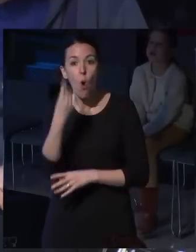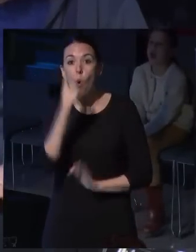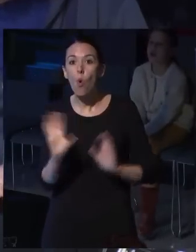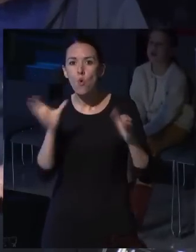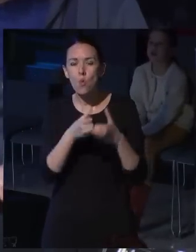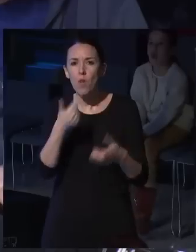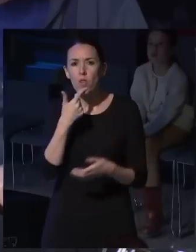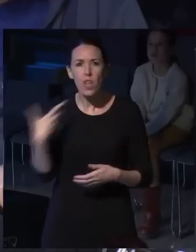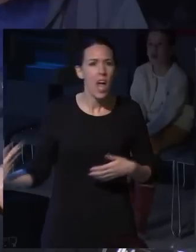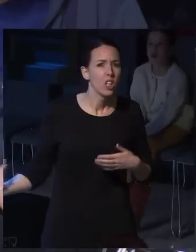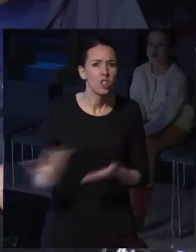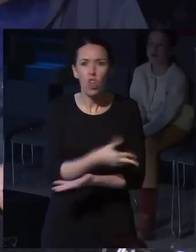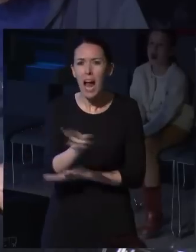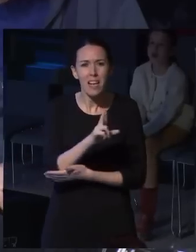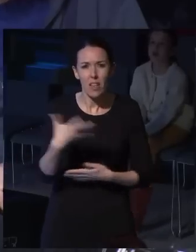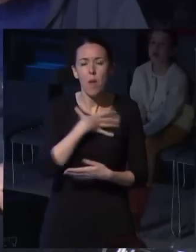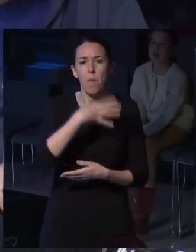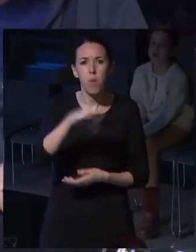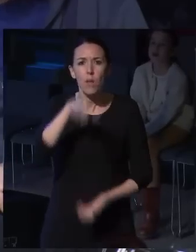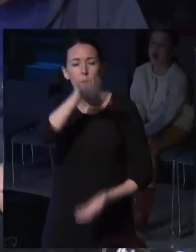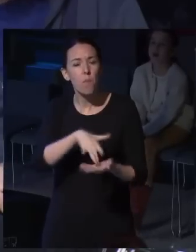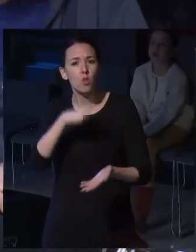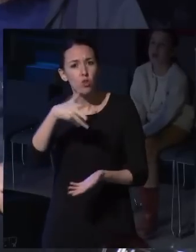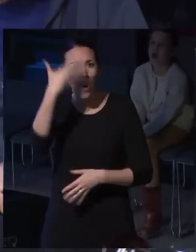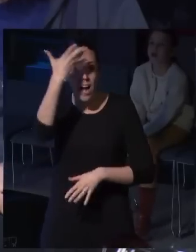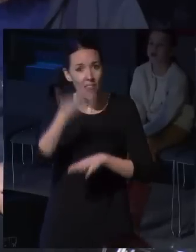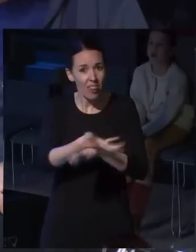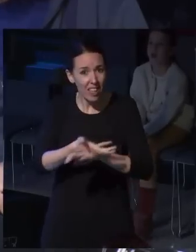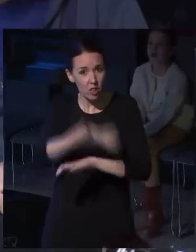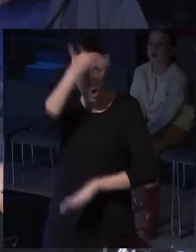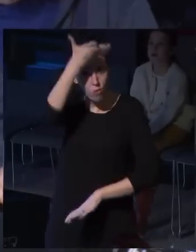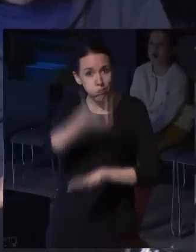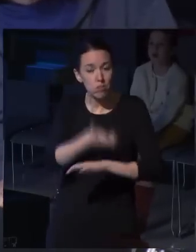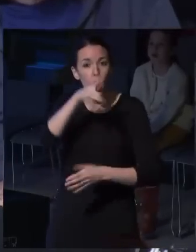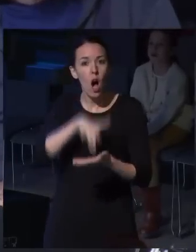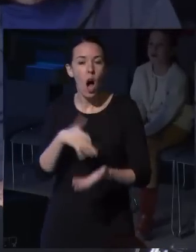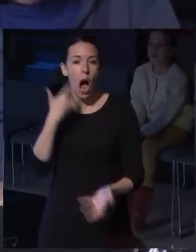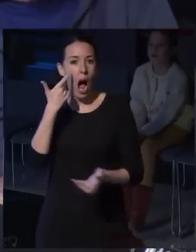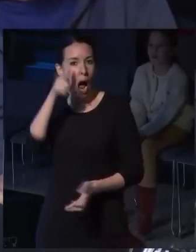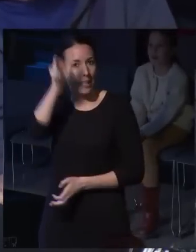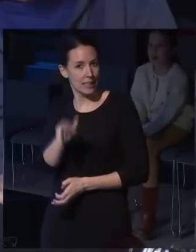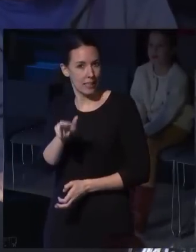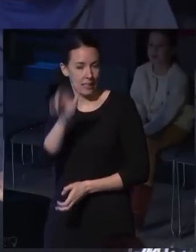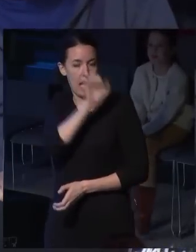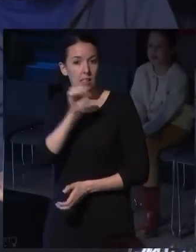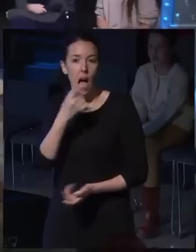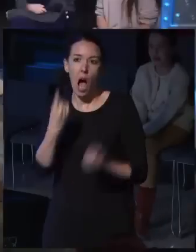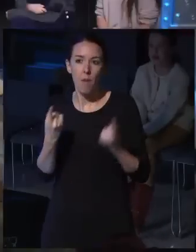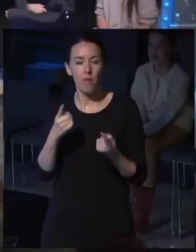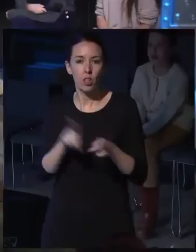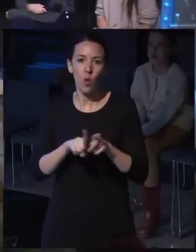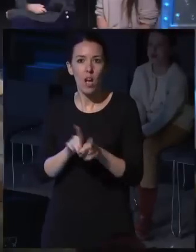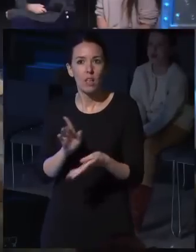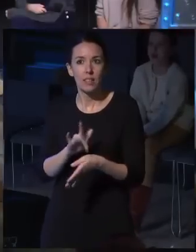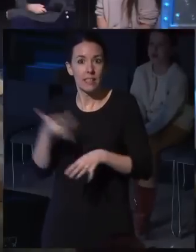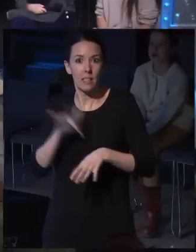puesto toda la rever que había podido, porque cuando se están grabando los discos, claro, los artistas estáis a veces con una sensibilidad